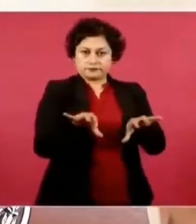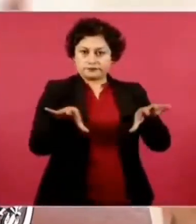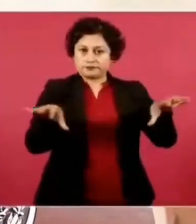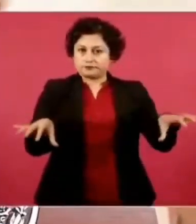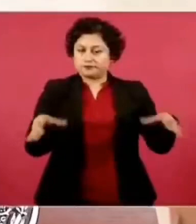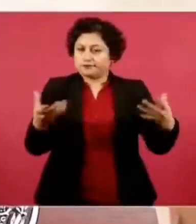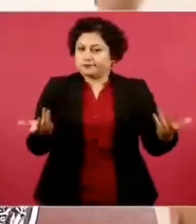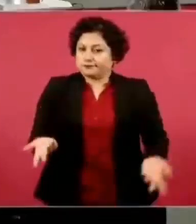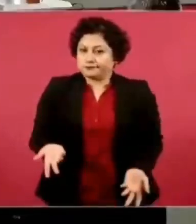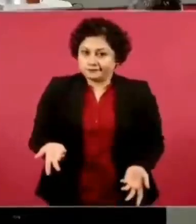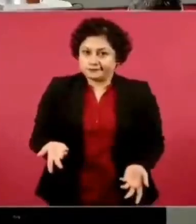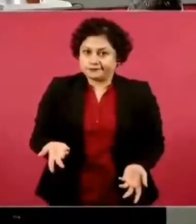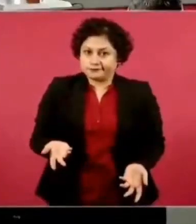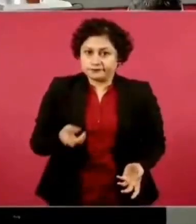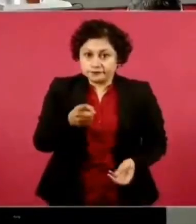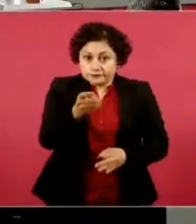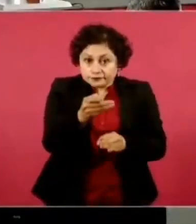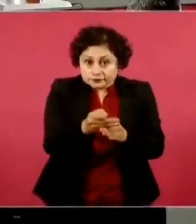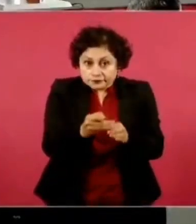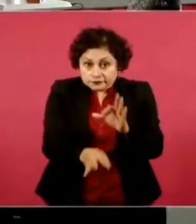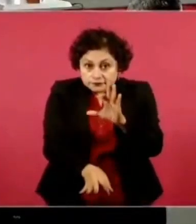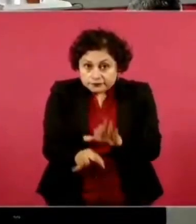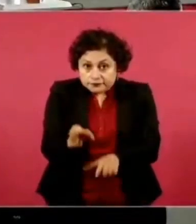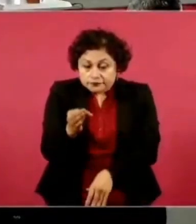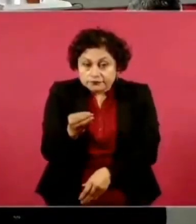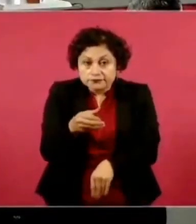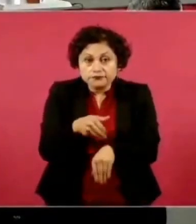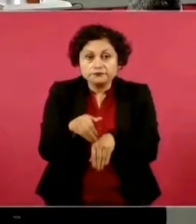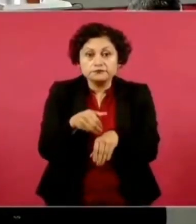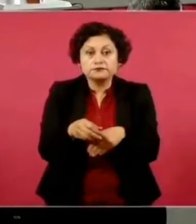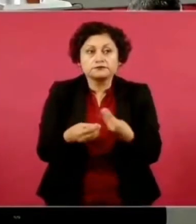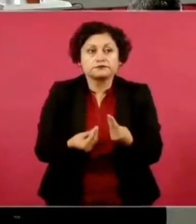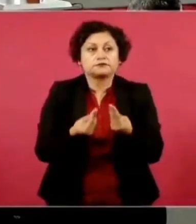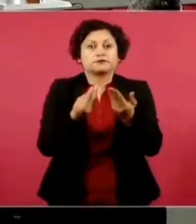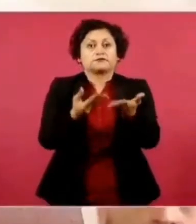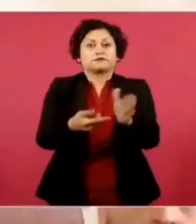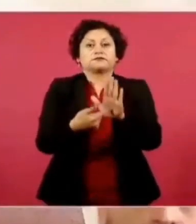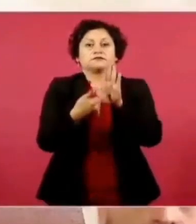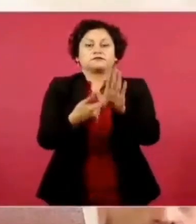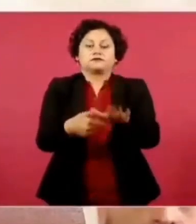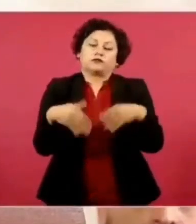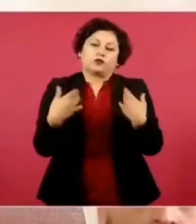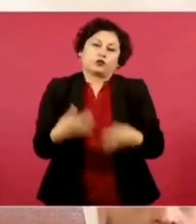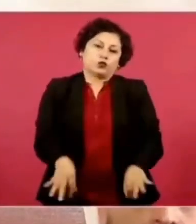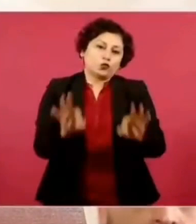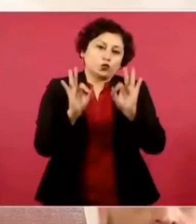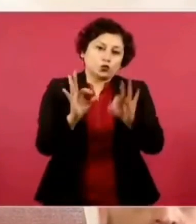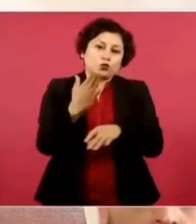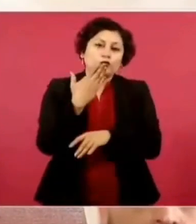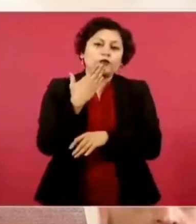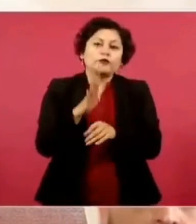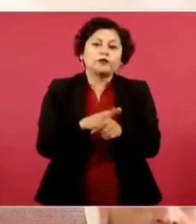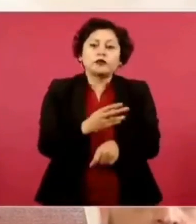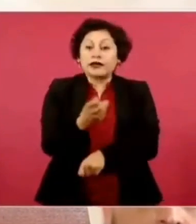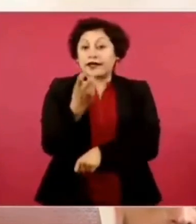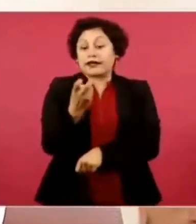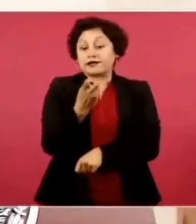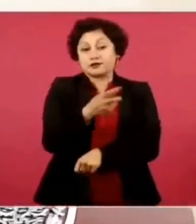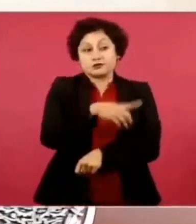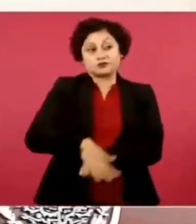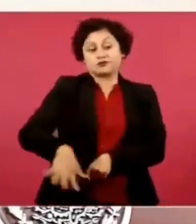Pero qué buen dato nos estás dando, porque no se sabía. Ahora